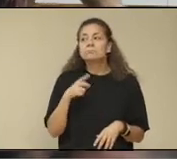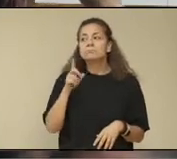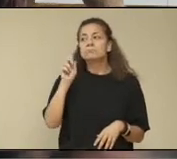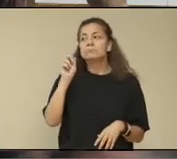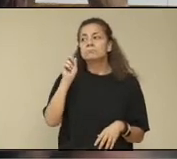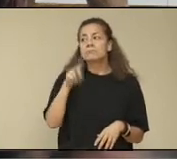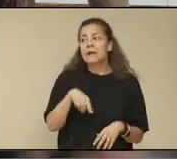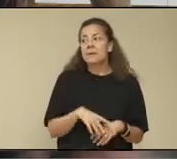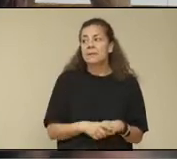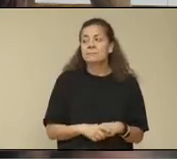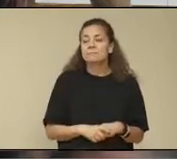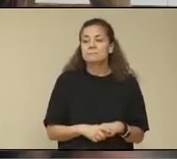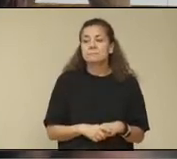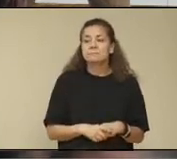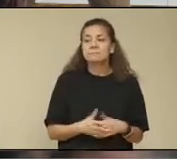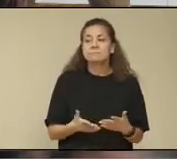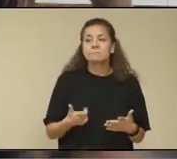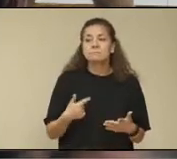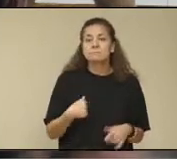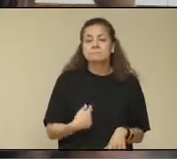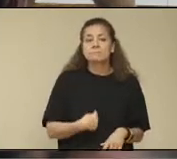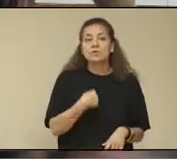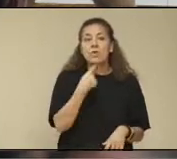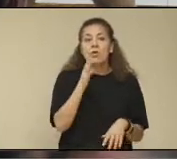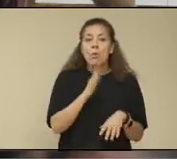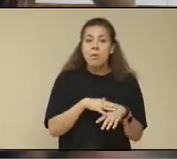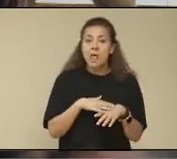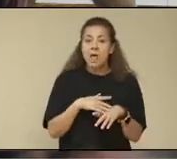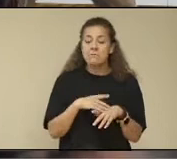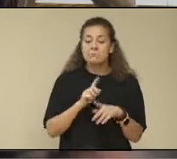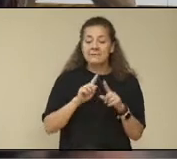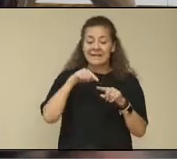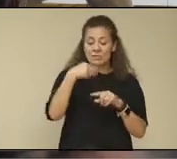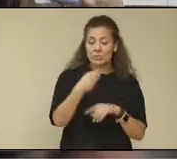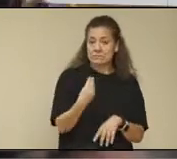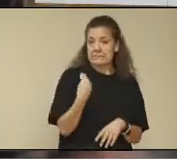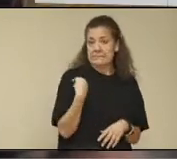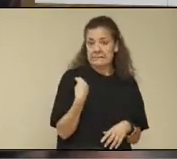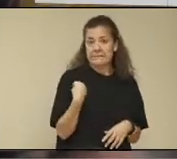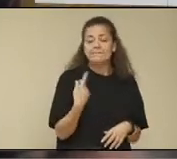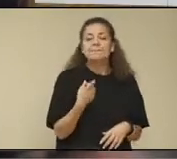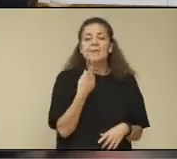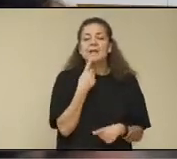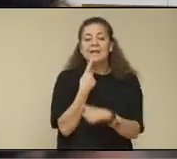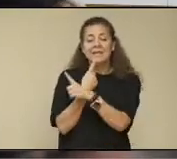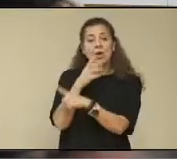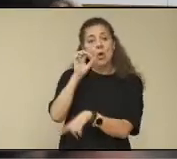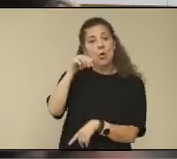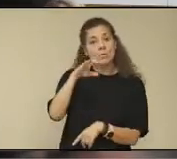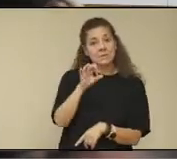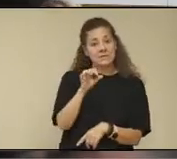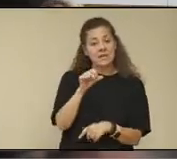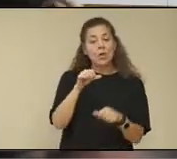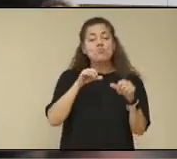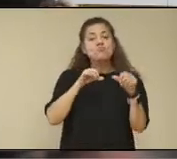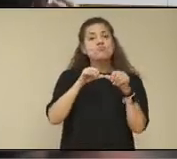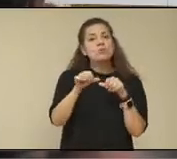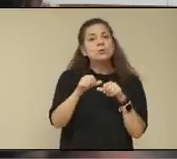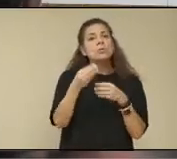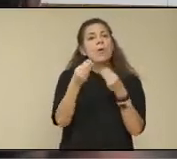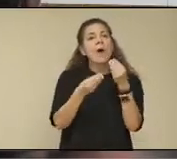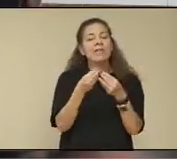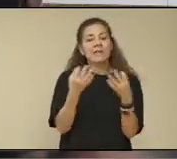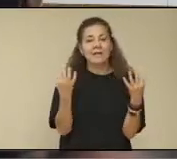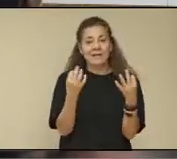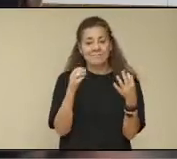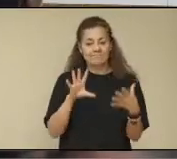para quizás comentarlo en la sala, en las preguntas, que dice la OMS que los próximos pasos que se deben dar